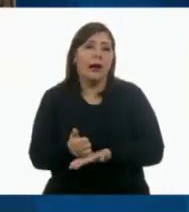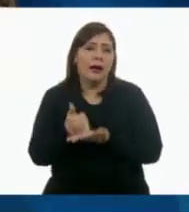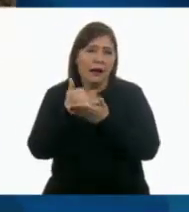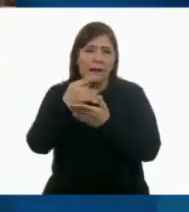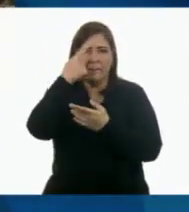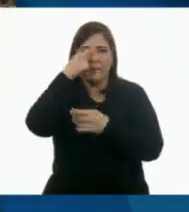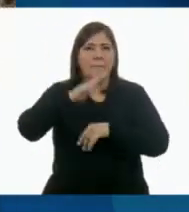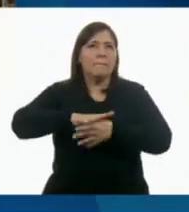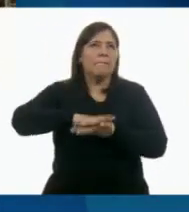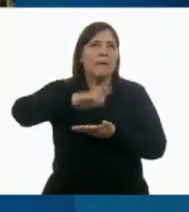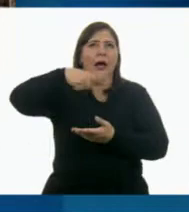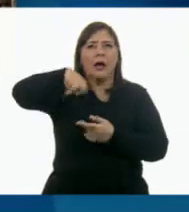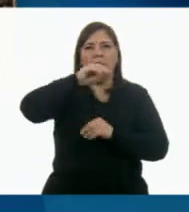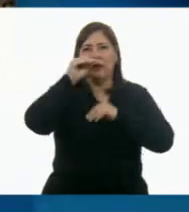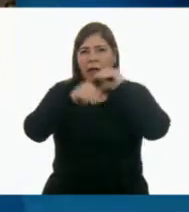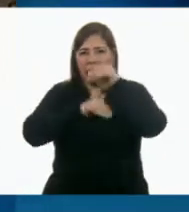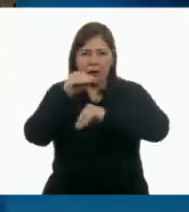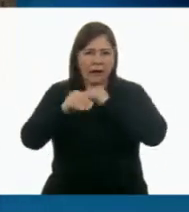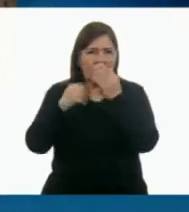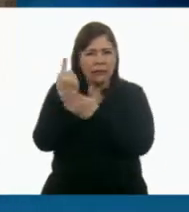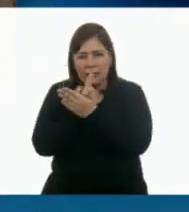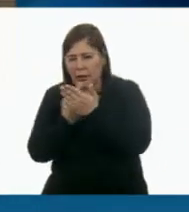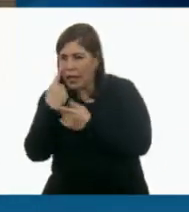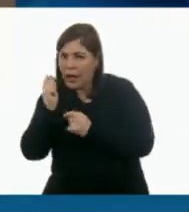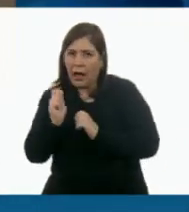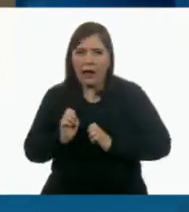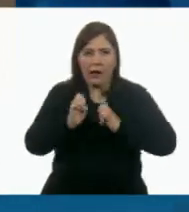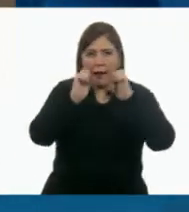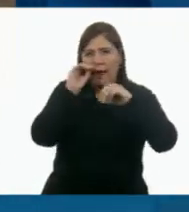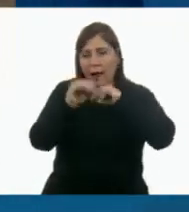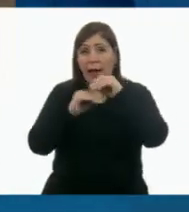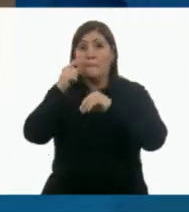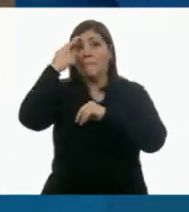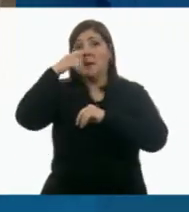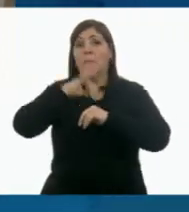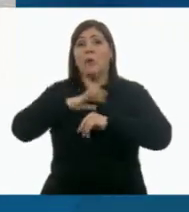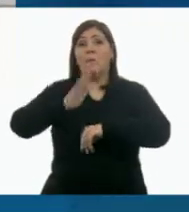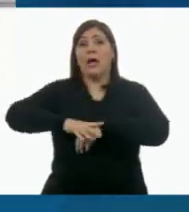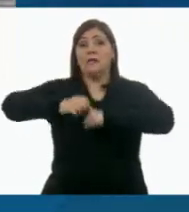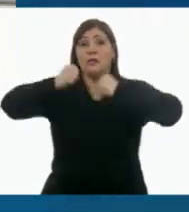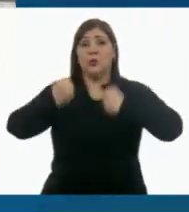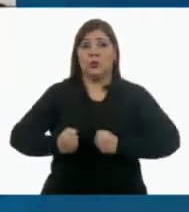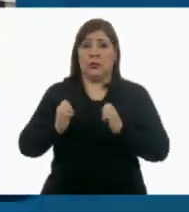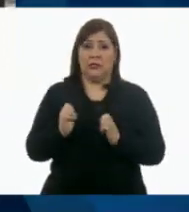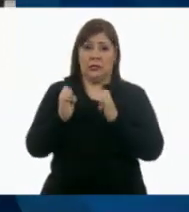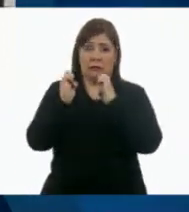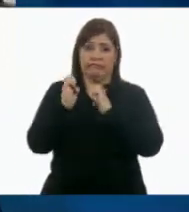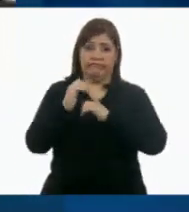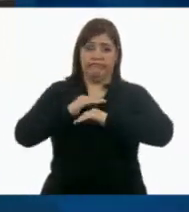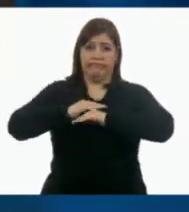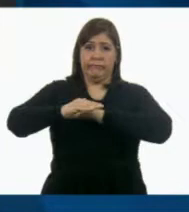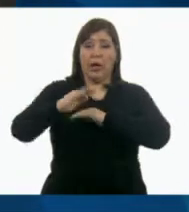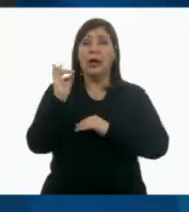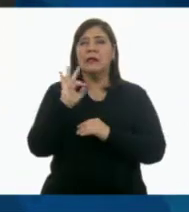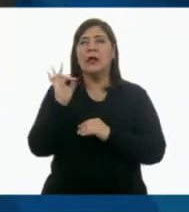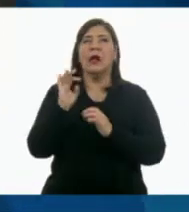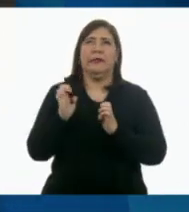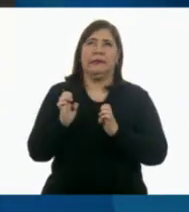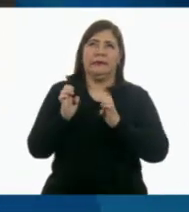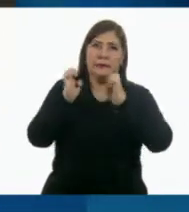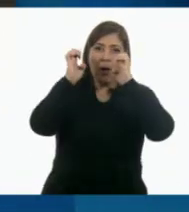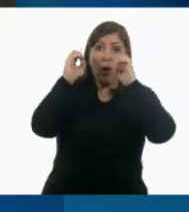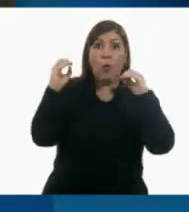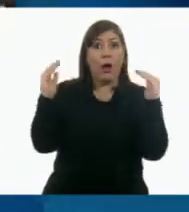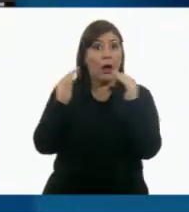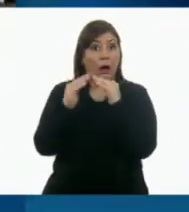de los diseños, nos ayudan a tener estructuras más seguras y estables. Si un edificio o una casa no